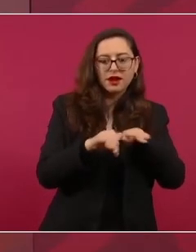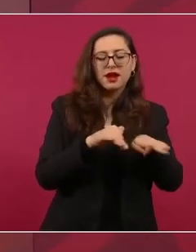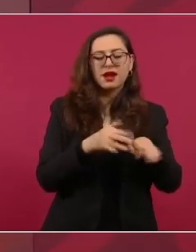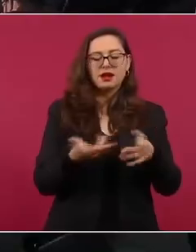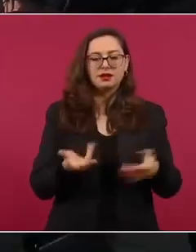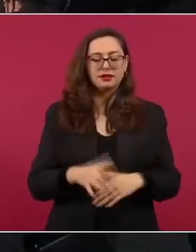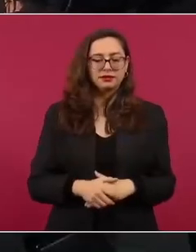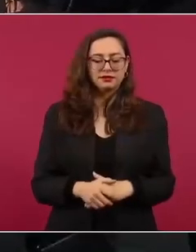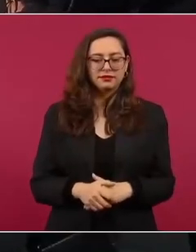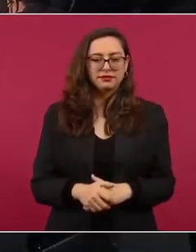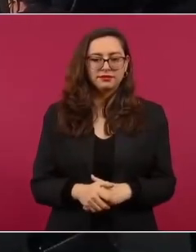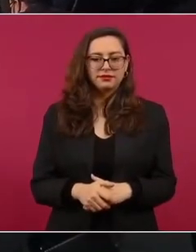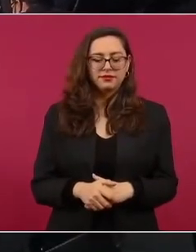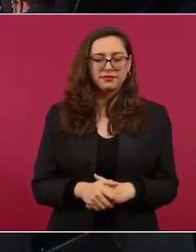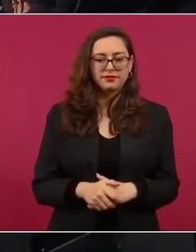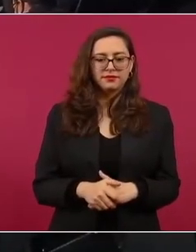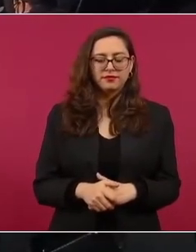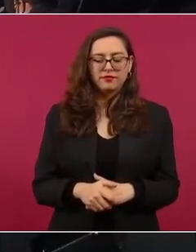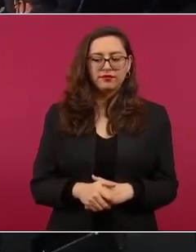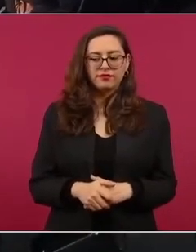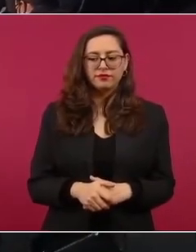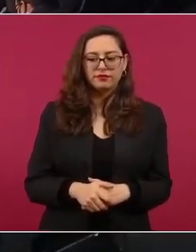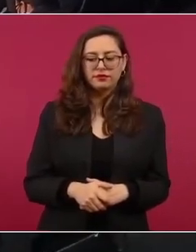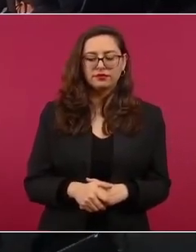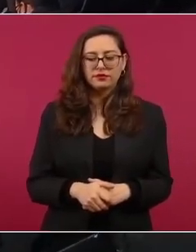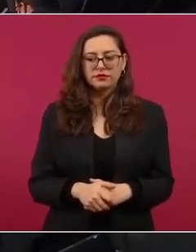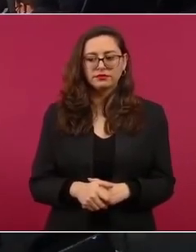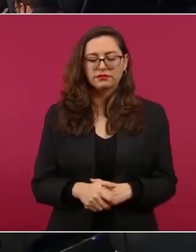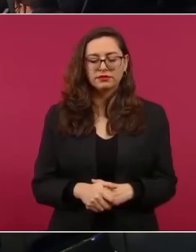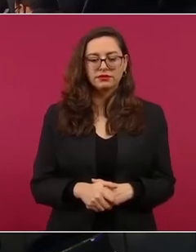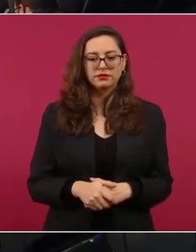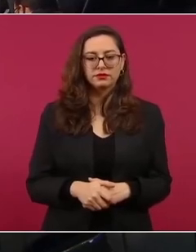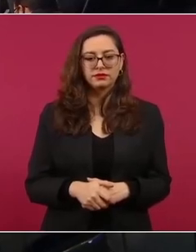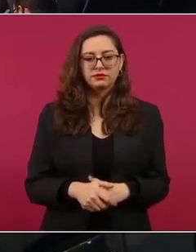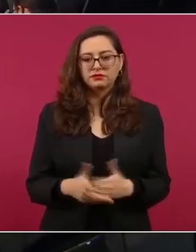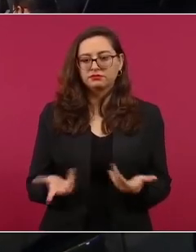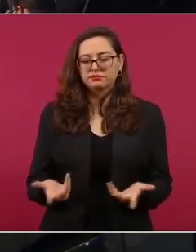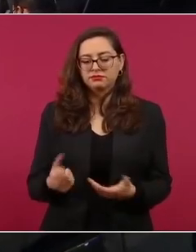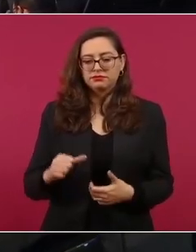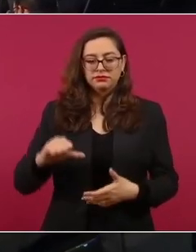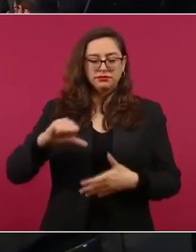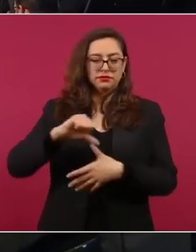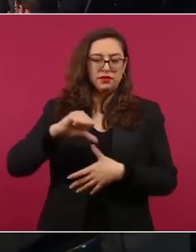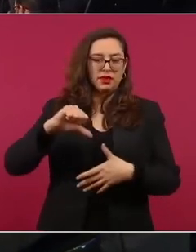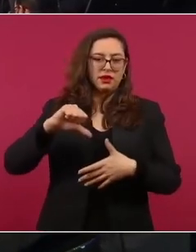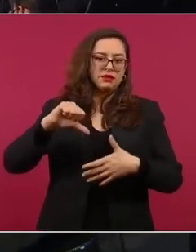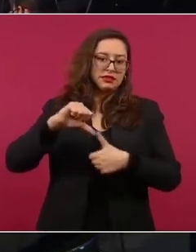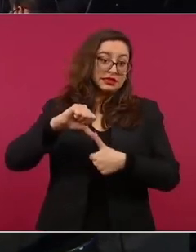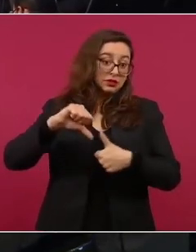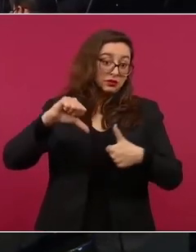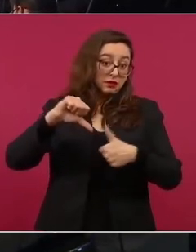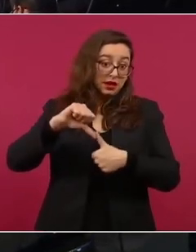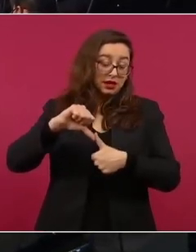otros países de Centroamérica y de América Latina y el Caribe.